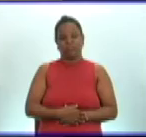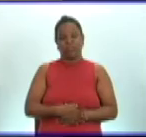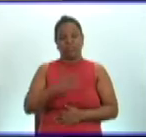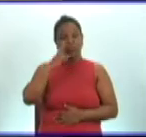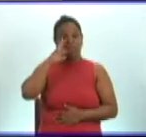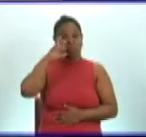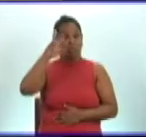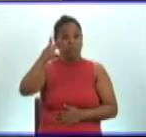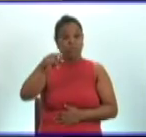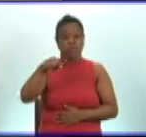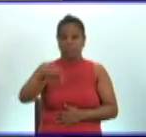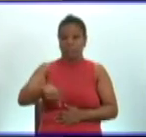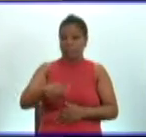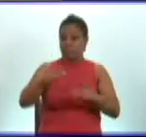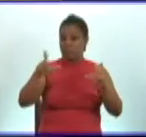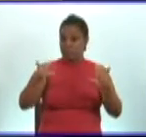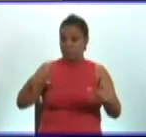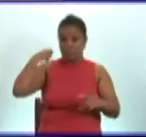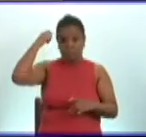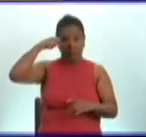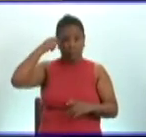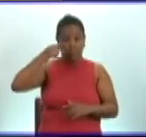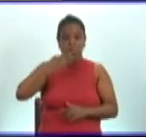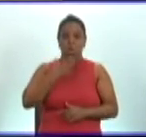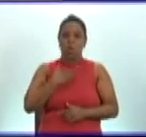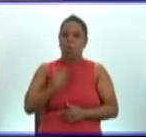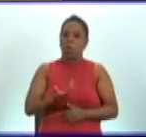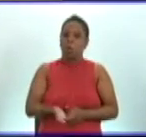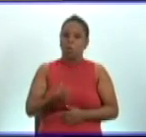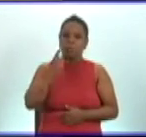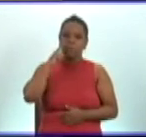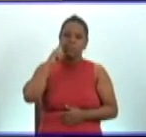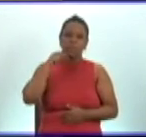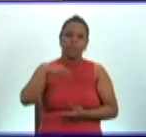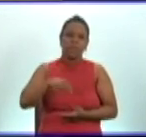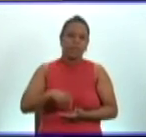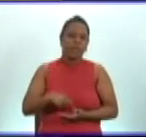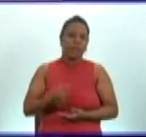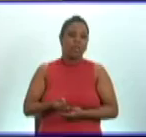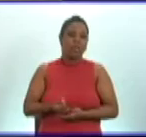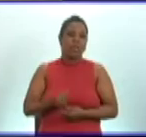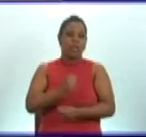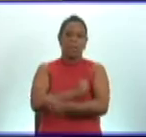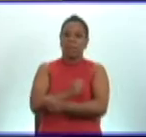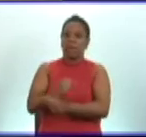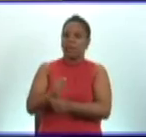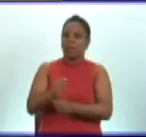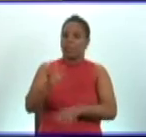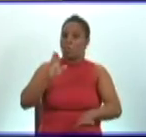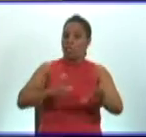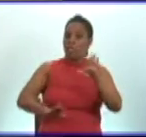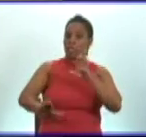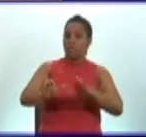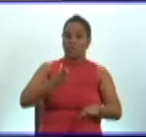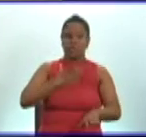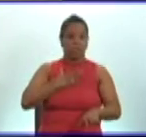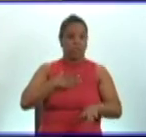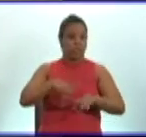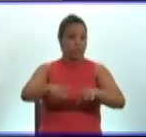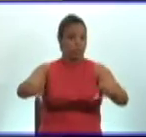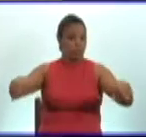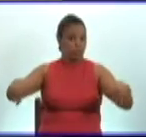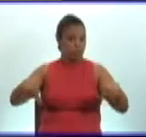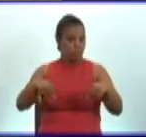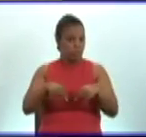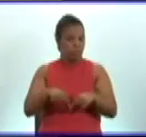Fíjense esta escena que les mostramos, muchachos, pues cómo se ve esa posición del profesor en defensa de esos estudiantes.